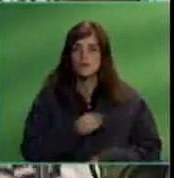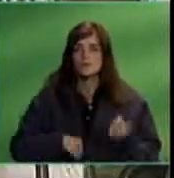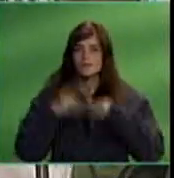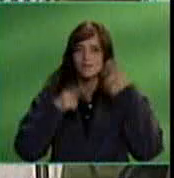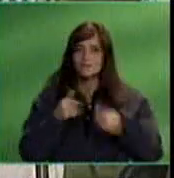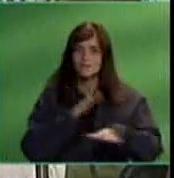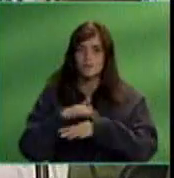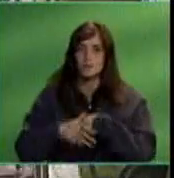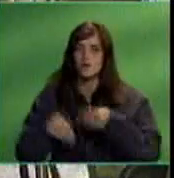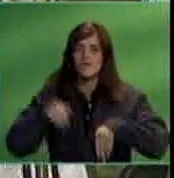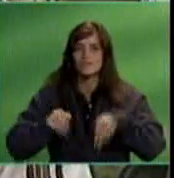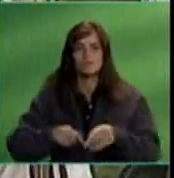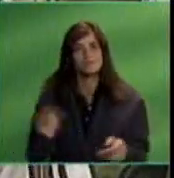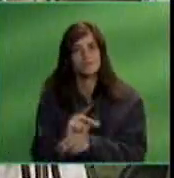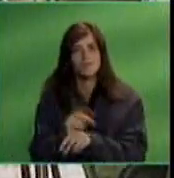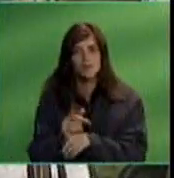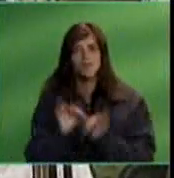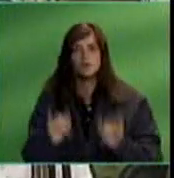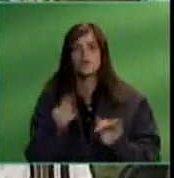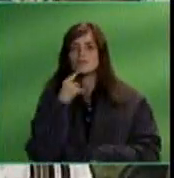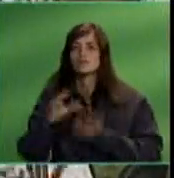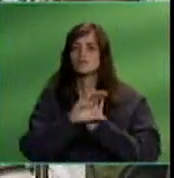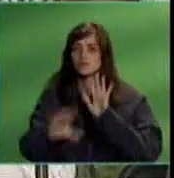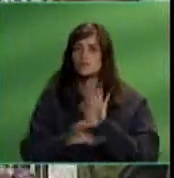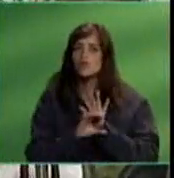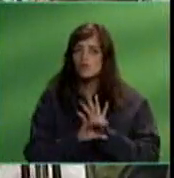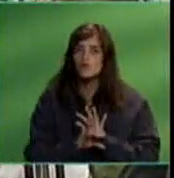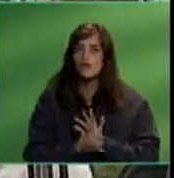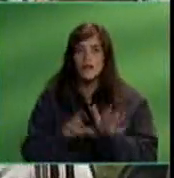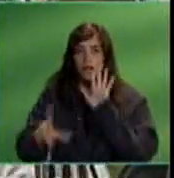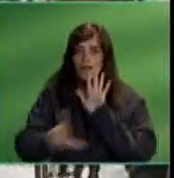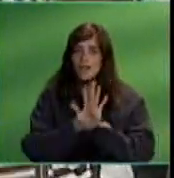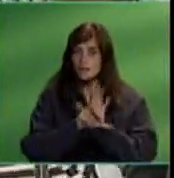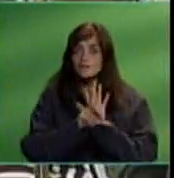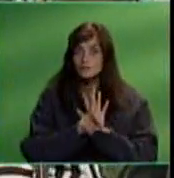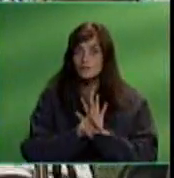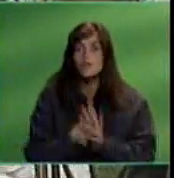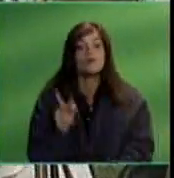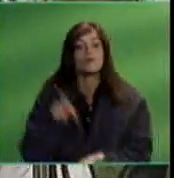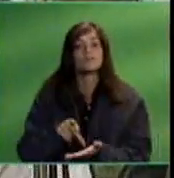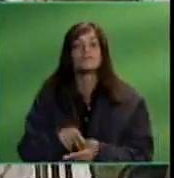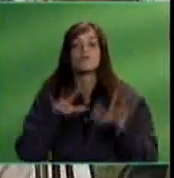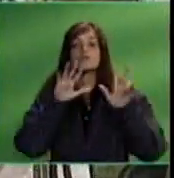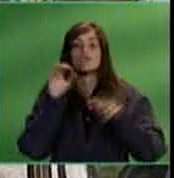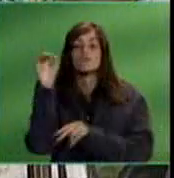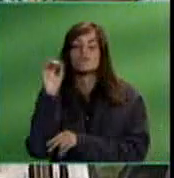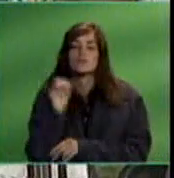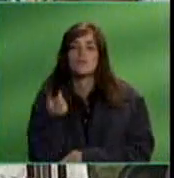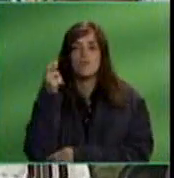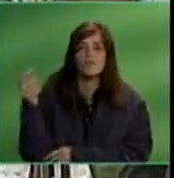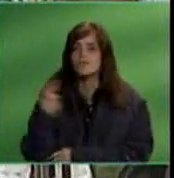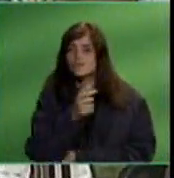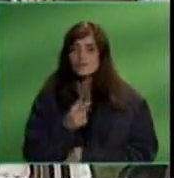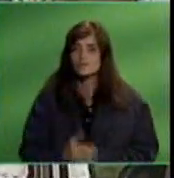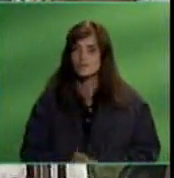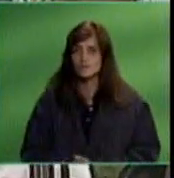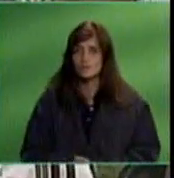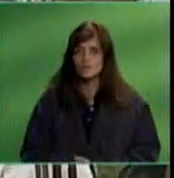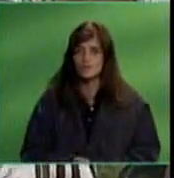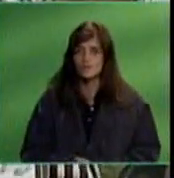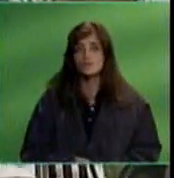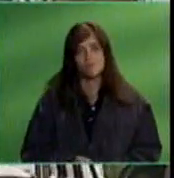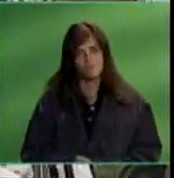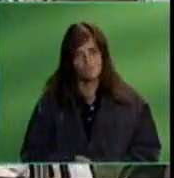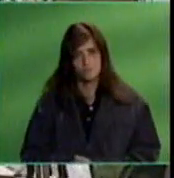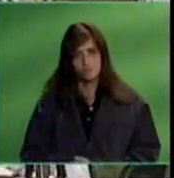convocó elecciones inmediatamente como manda la Constitución legítimo participó el 80% de la población Por